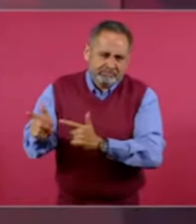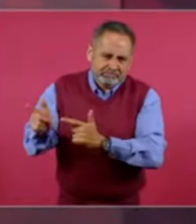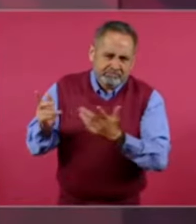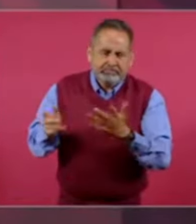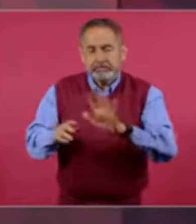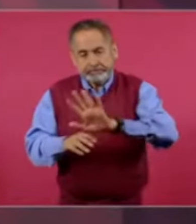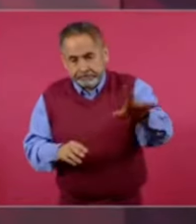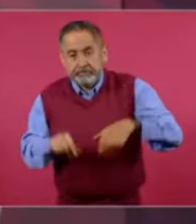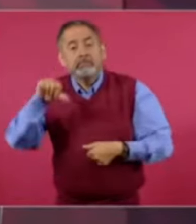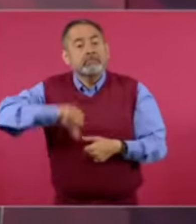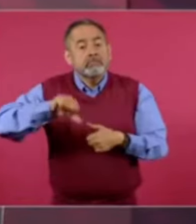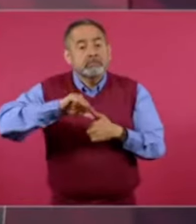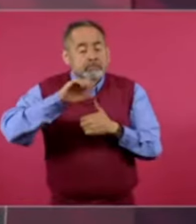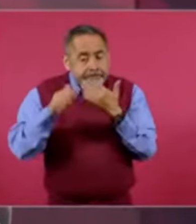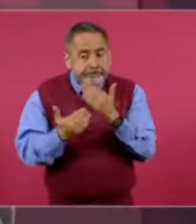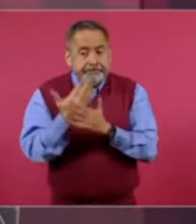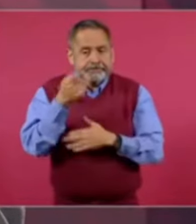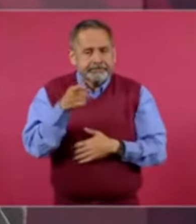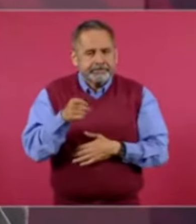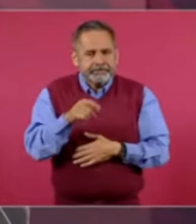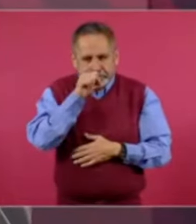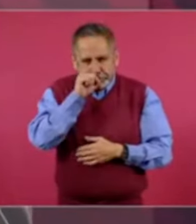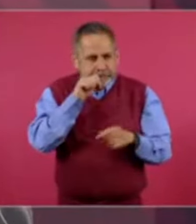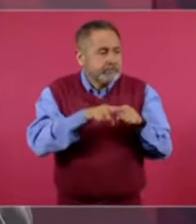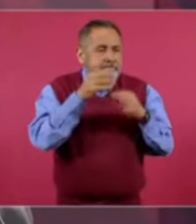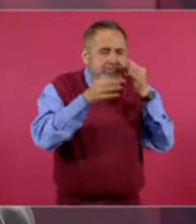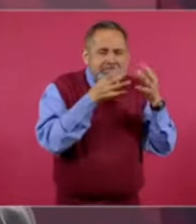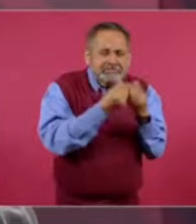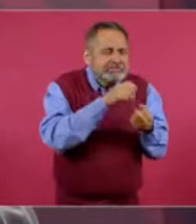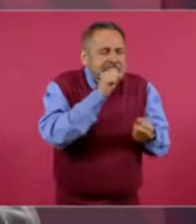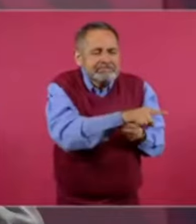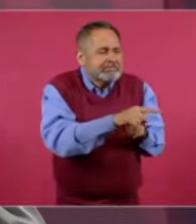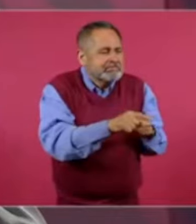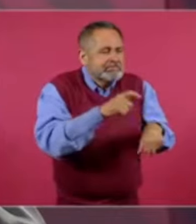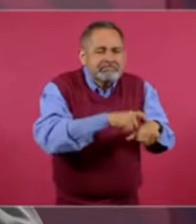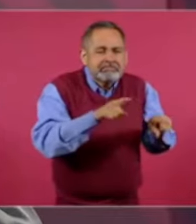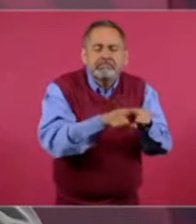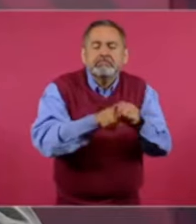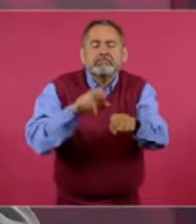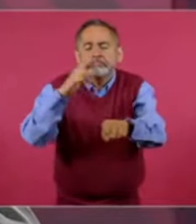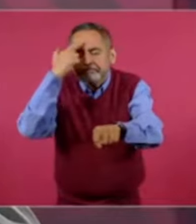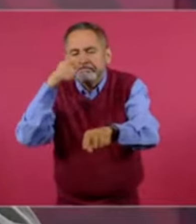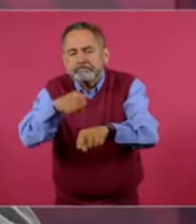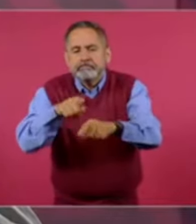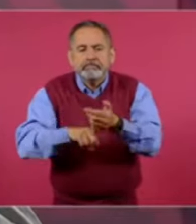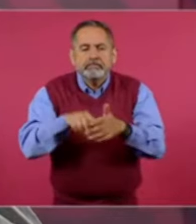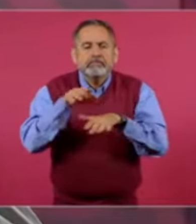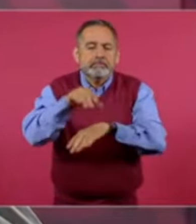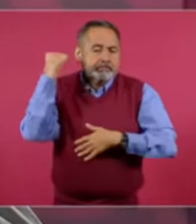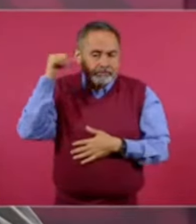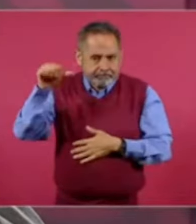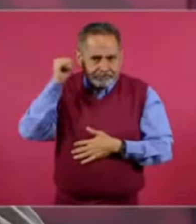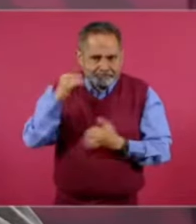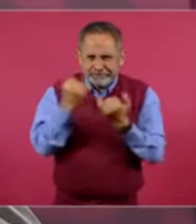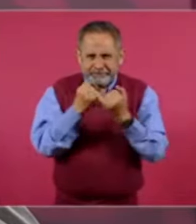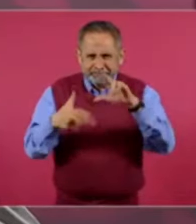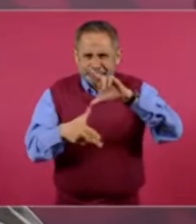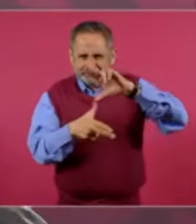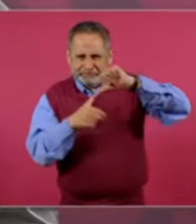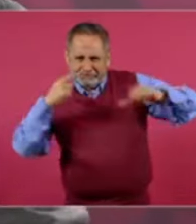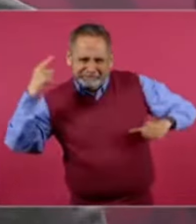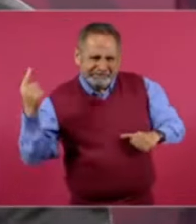mañana, que son campañas, ¿no? Me acuerdo lo de Acapulco cuando el huracán,